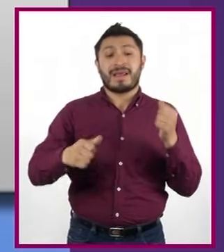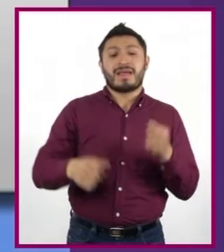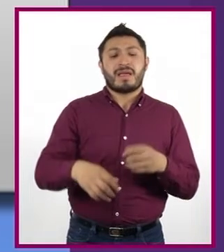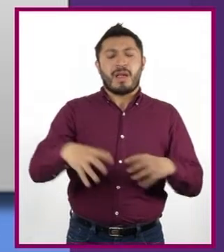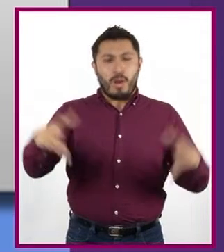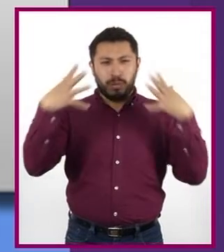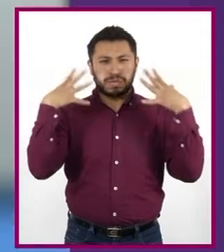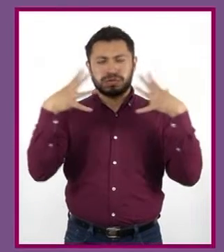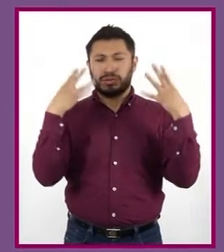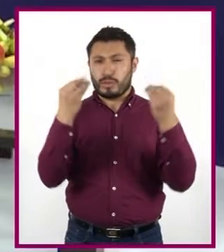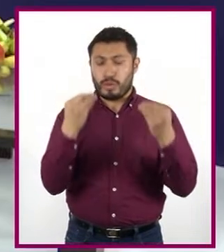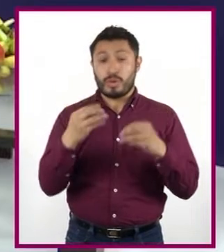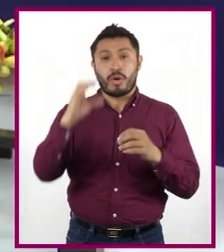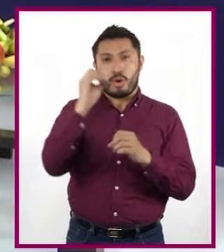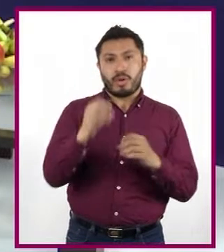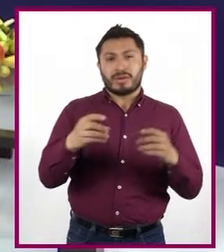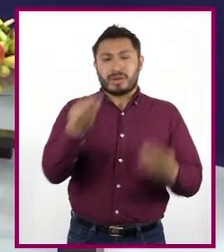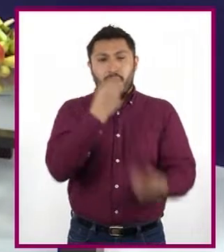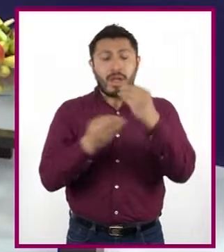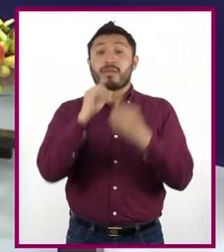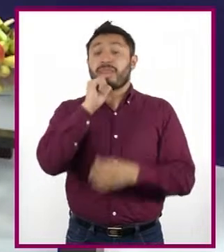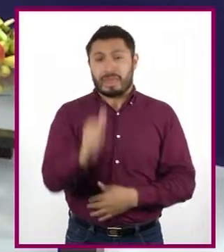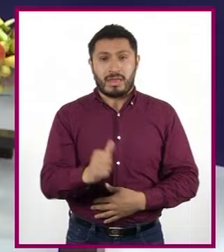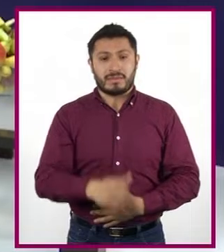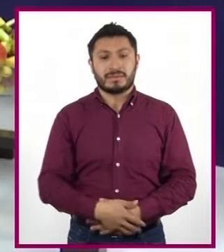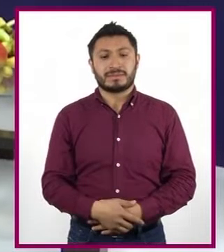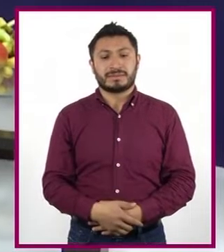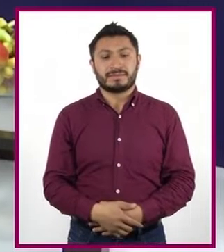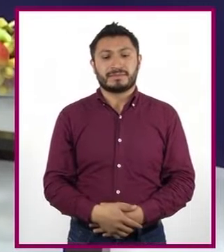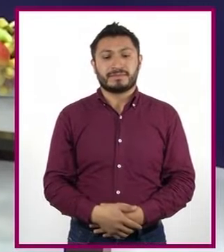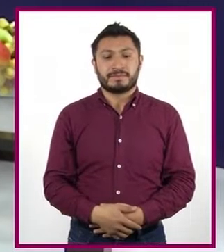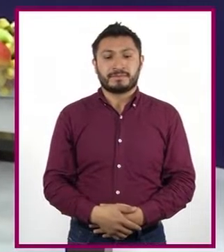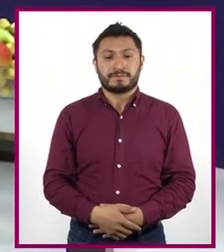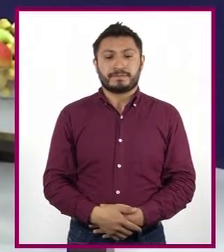o desnutrición. Ay, maestra.